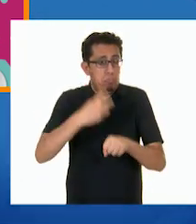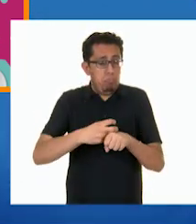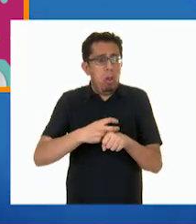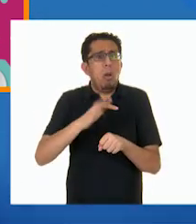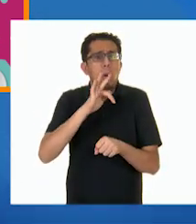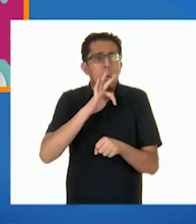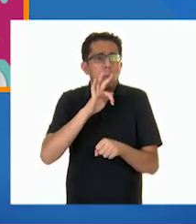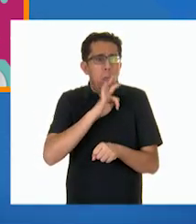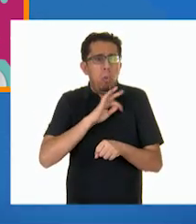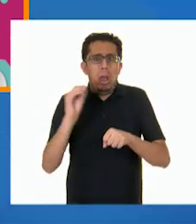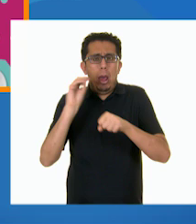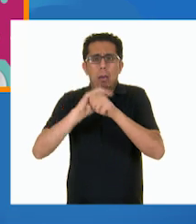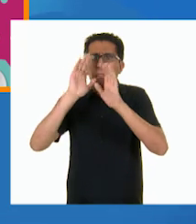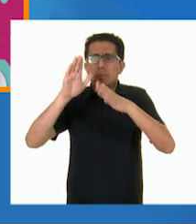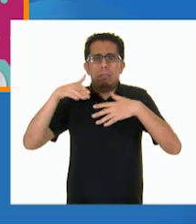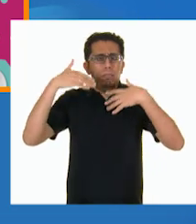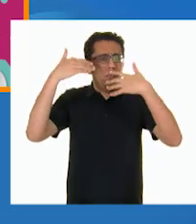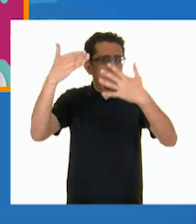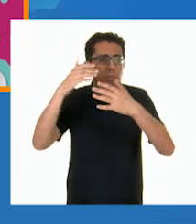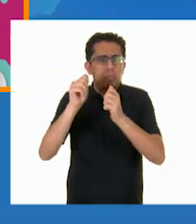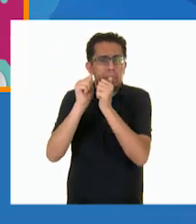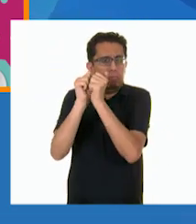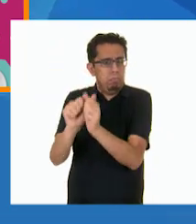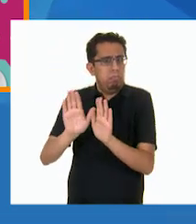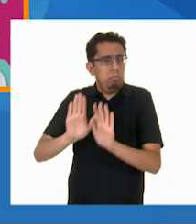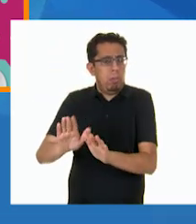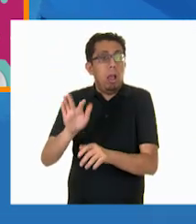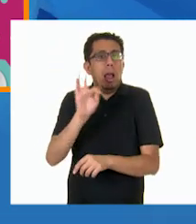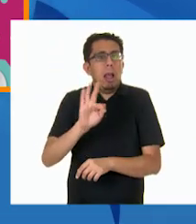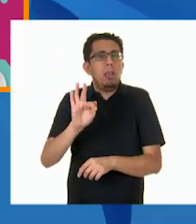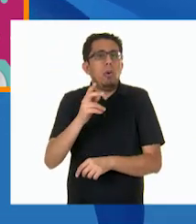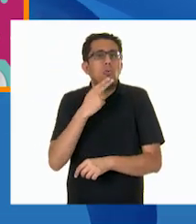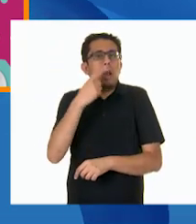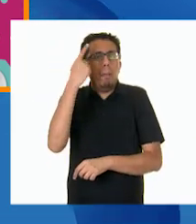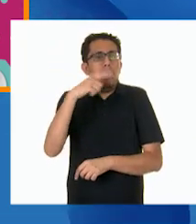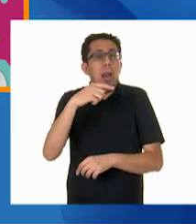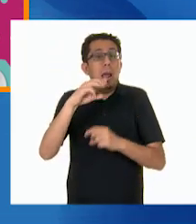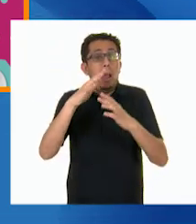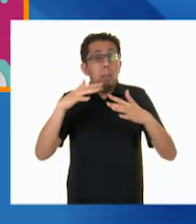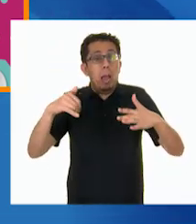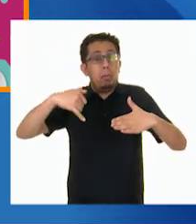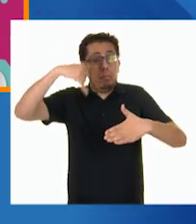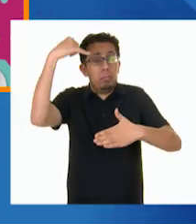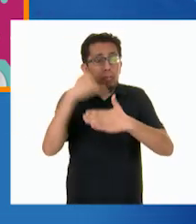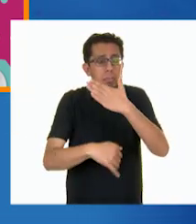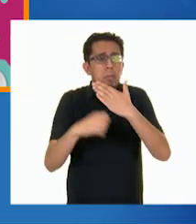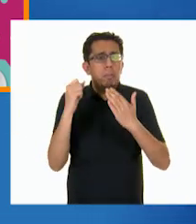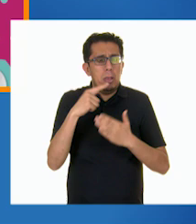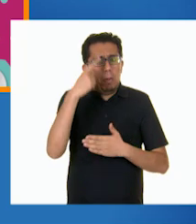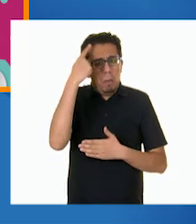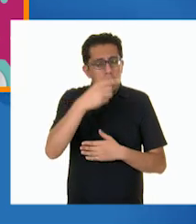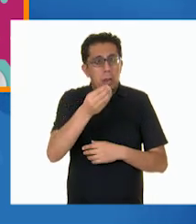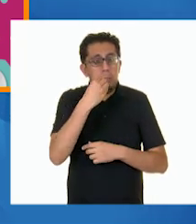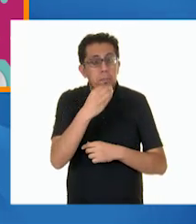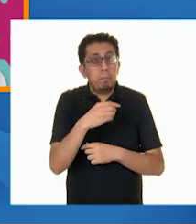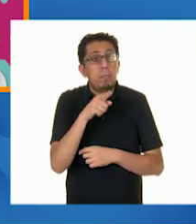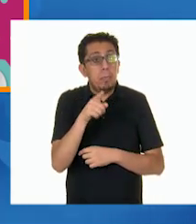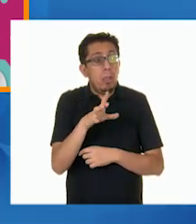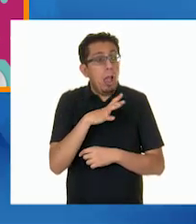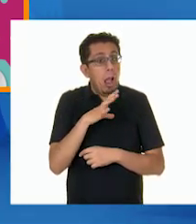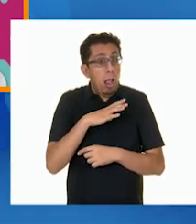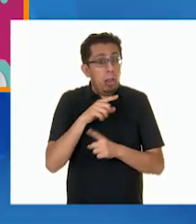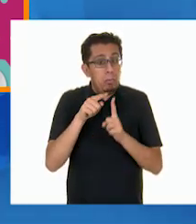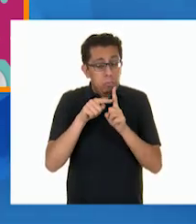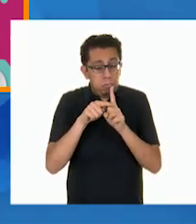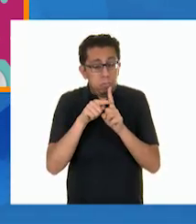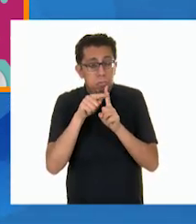intemperies. Estos son usados en ambientes marinos o cuando se tratan alimentos. Llega a medir